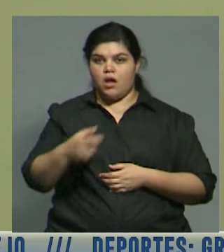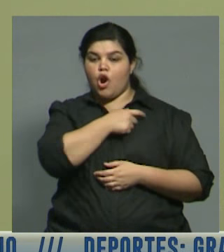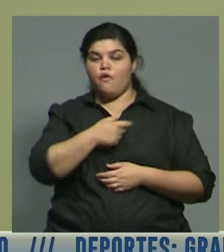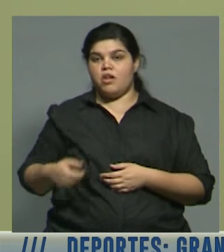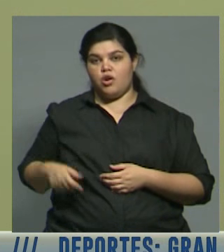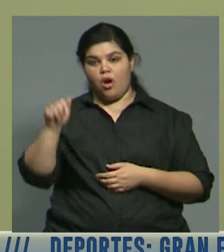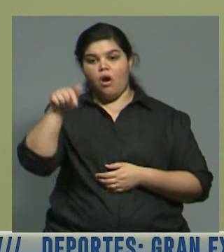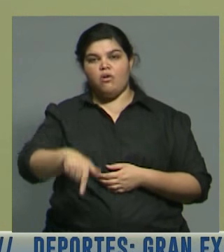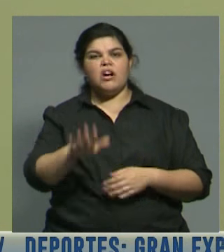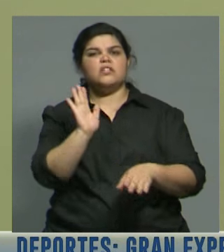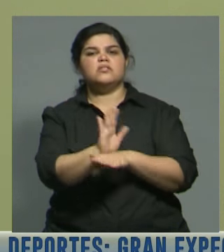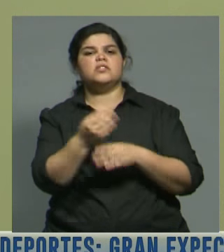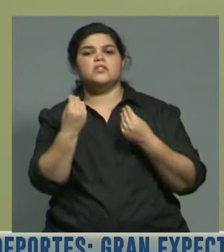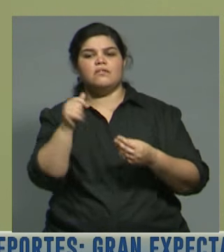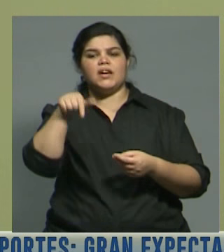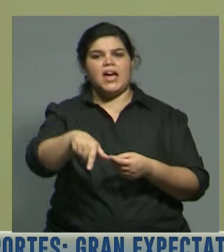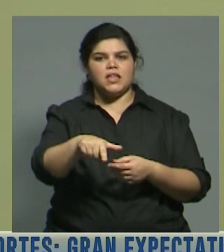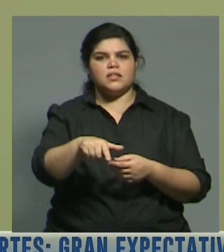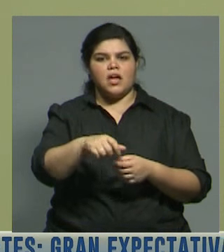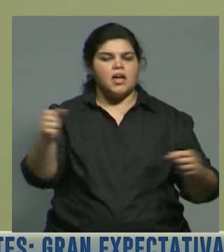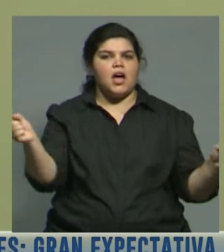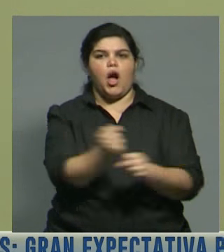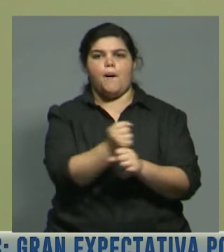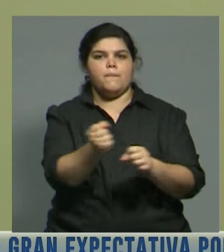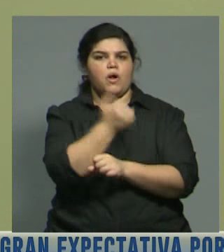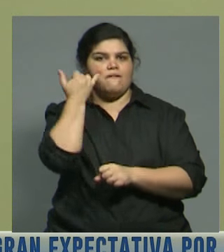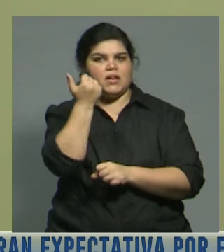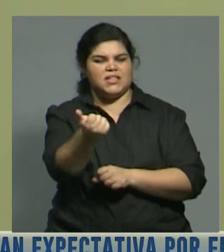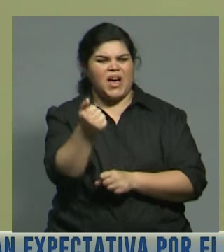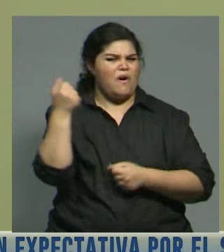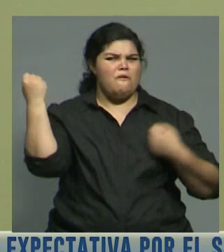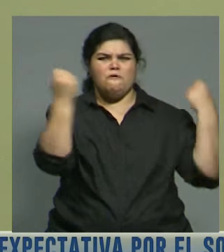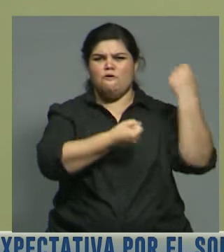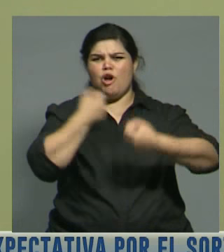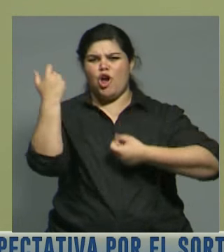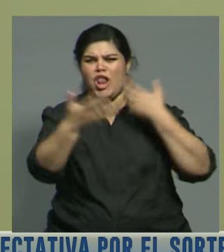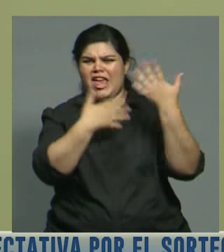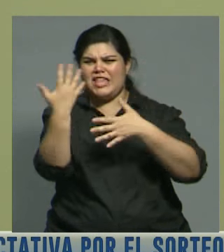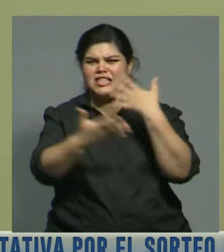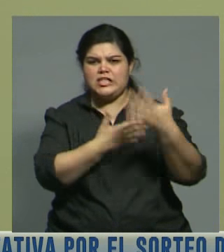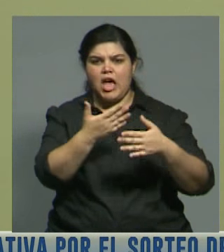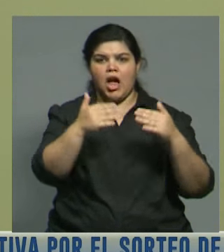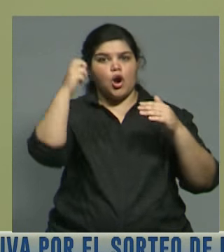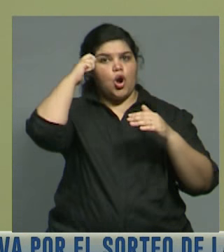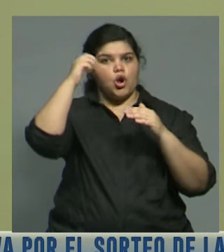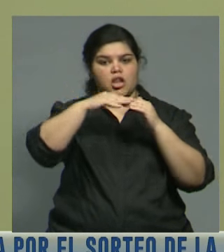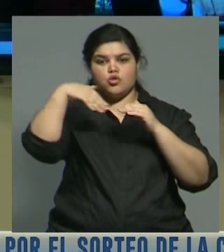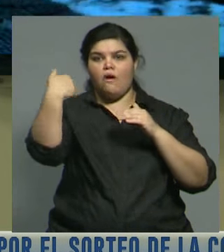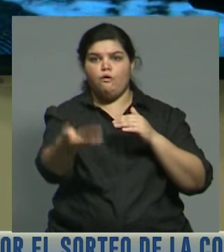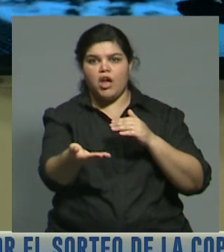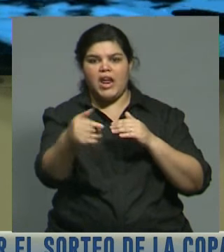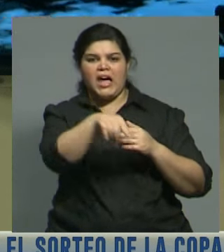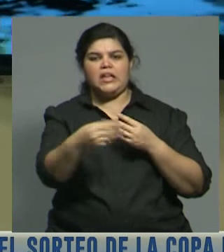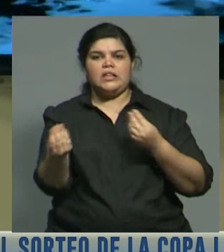reforma, digamos, sobre todo la forma en la que se terminó aprobando con esta violencia, estos incidentes que veíamos fuera del Congreso. Bien,